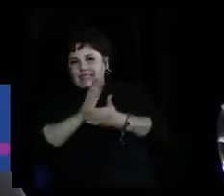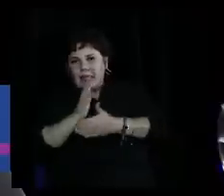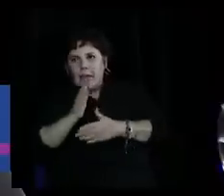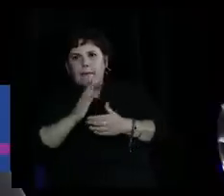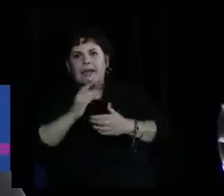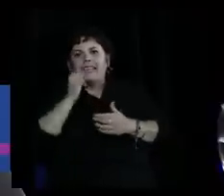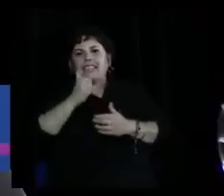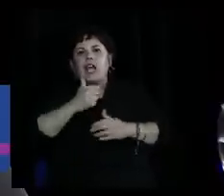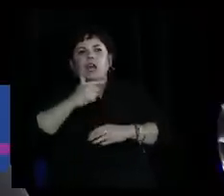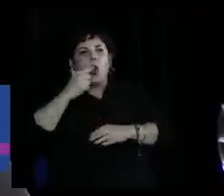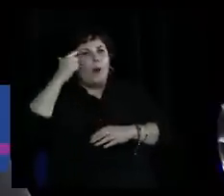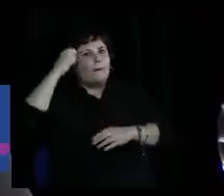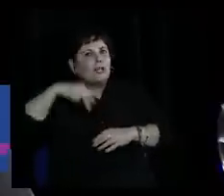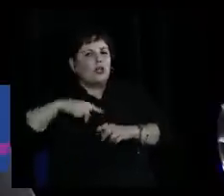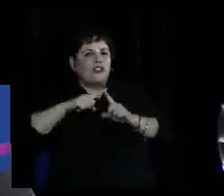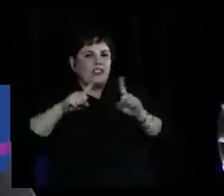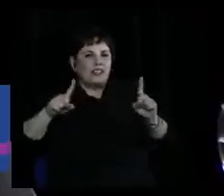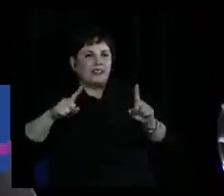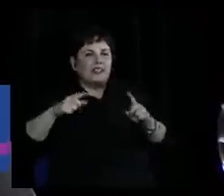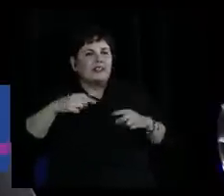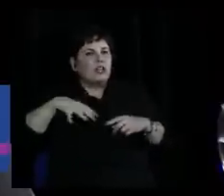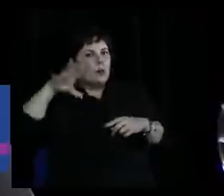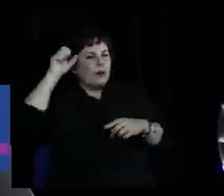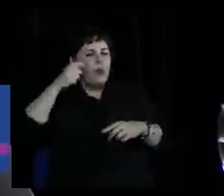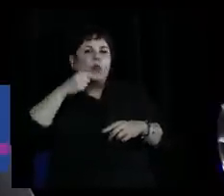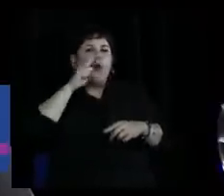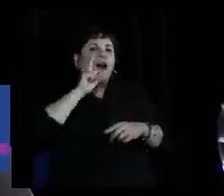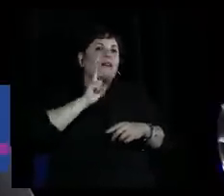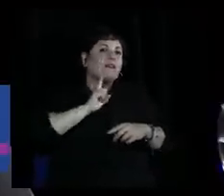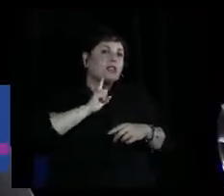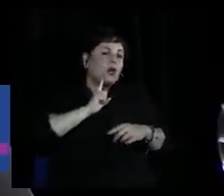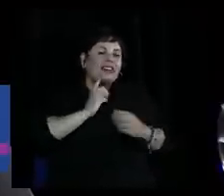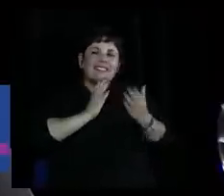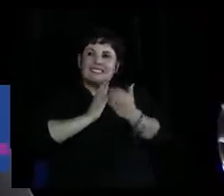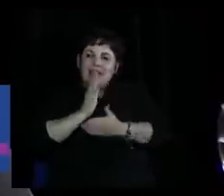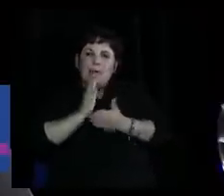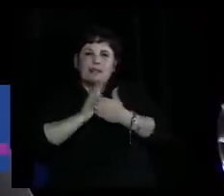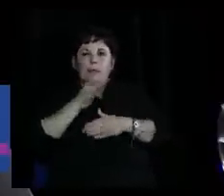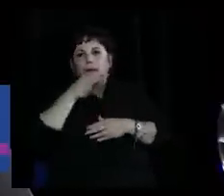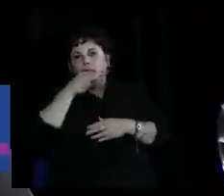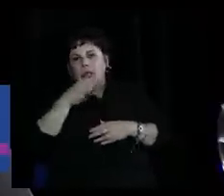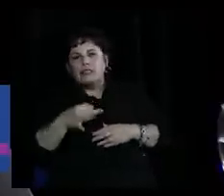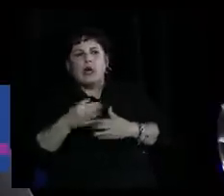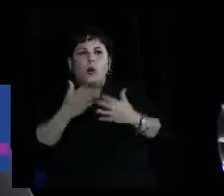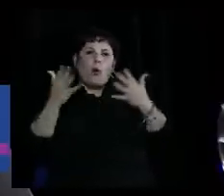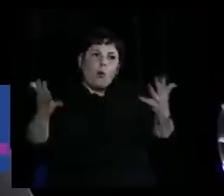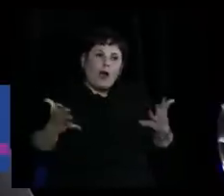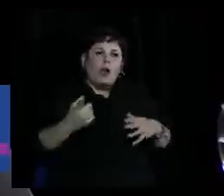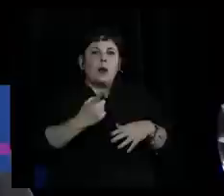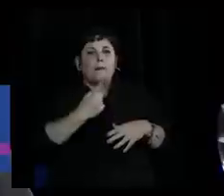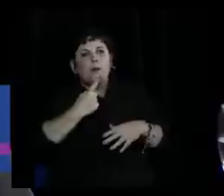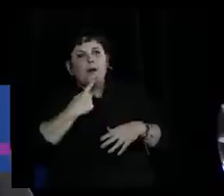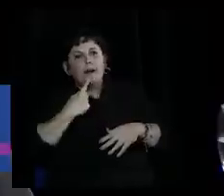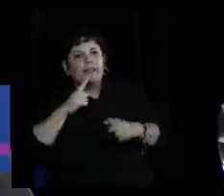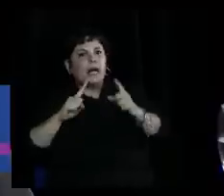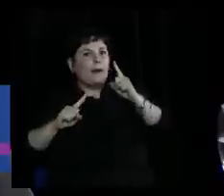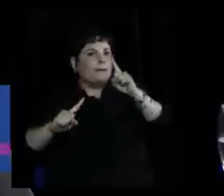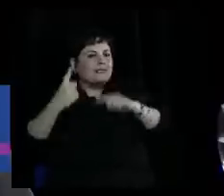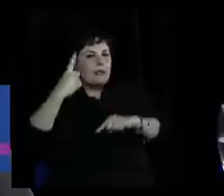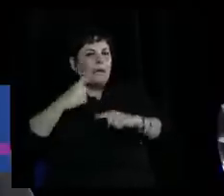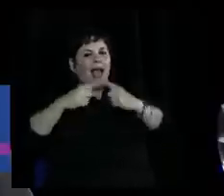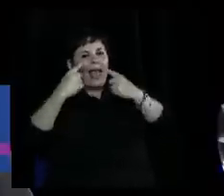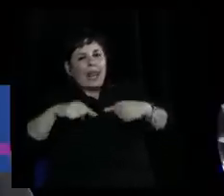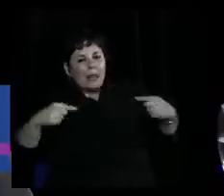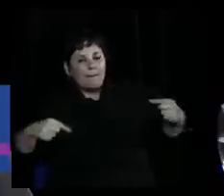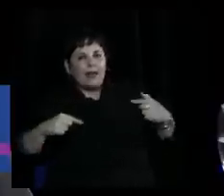una postura distinta. Yo me acuerdo siempre que Astori decía que la política es el principal elemento de la democracia,